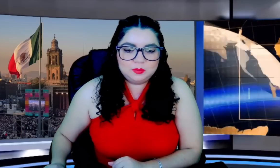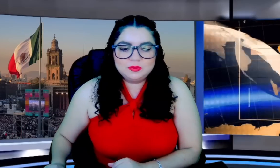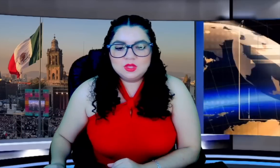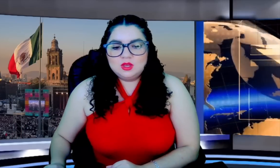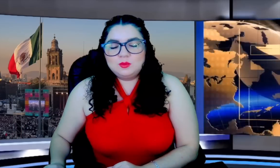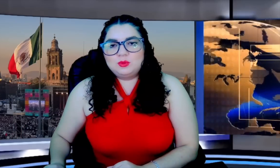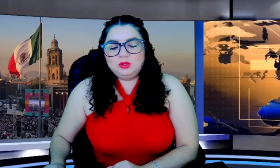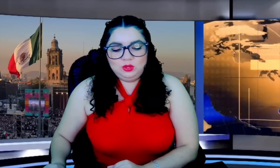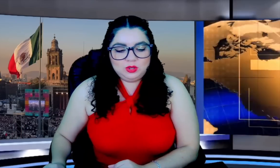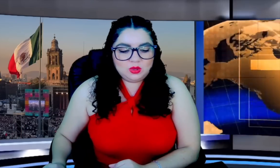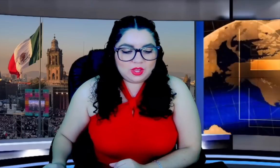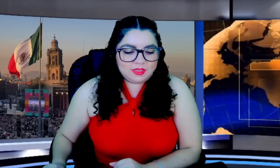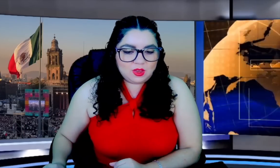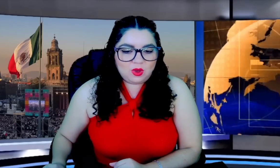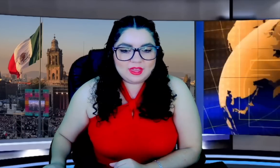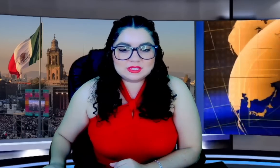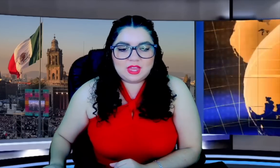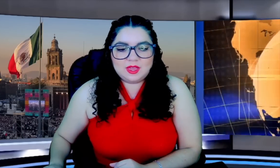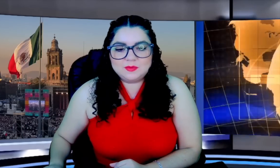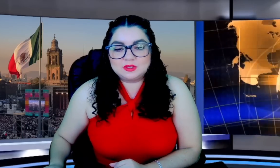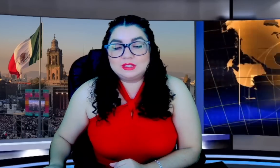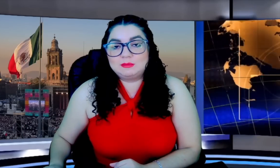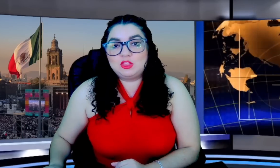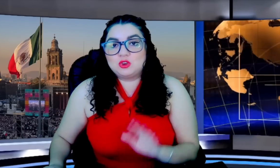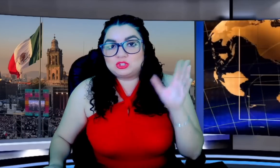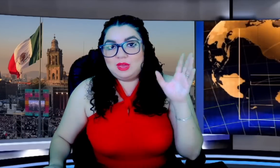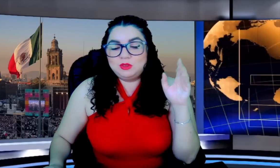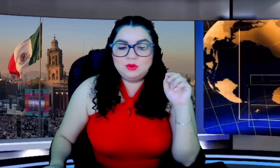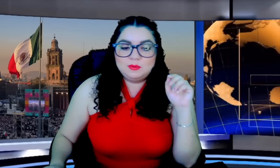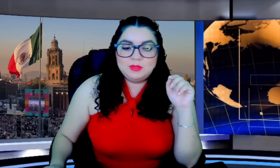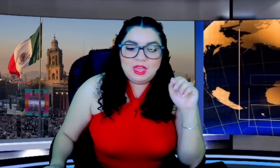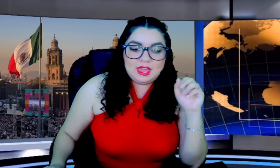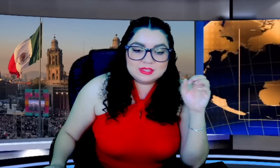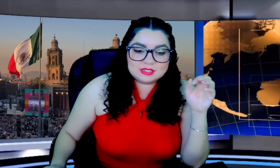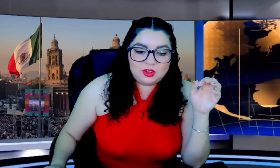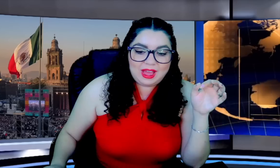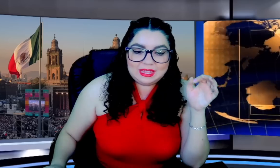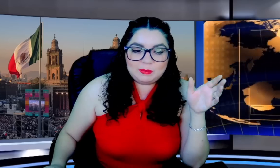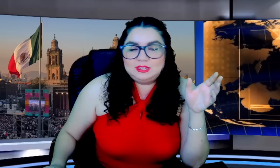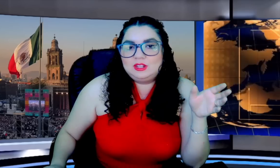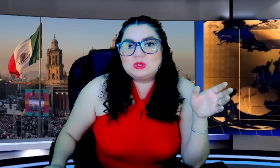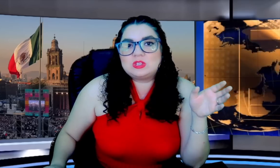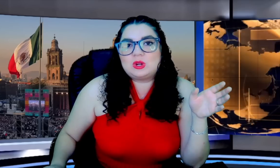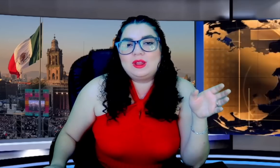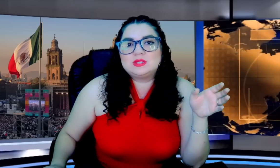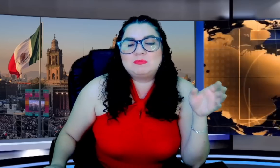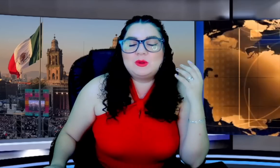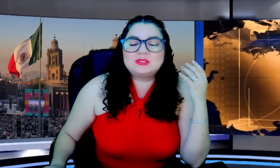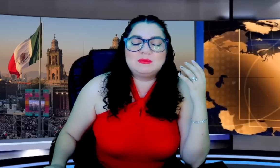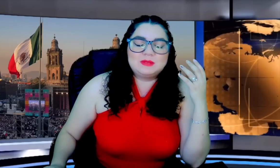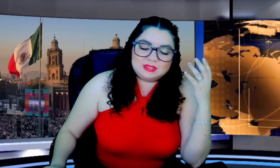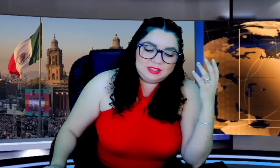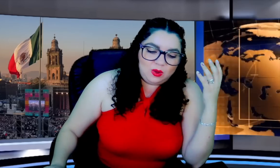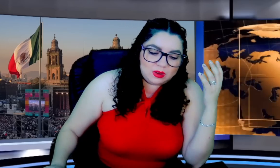Nieto, pues lo único que dijo es que, medio sabio, es que no hay que repetir los errores. Pero